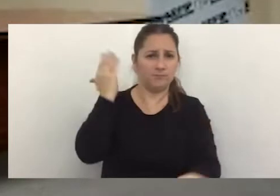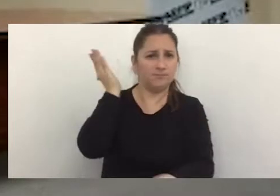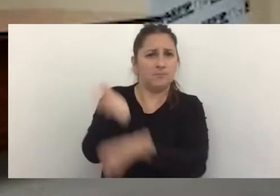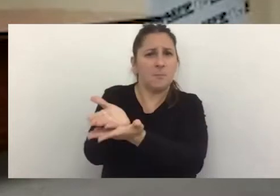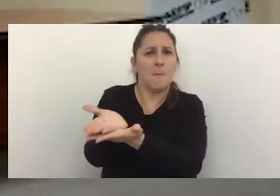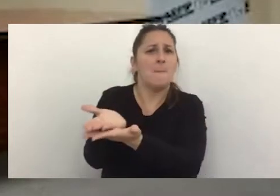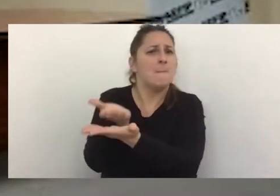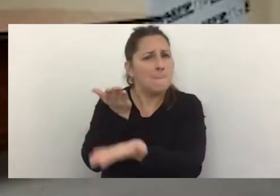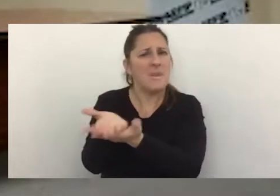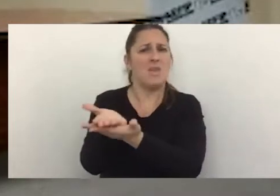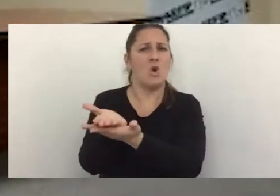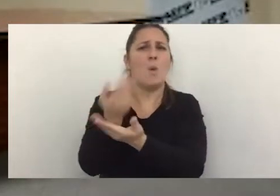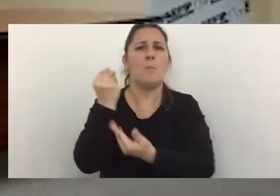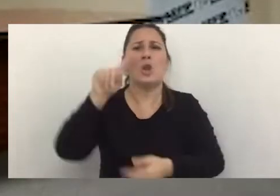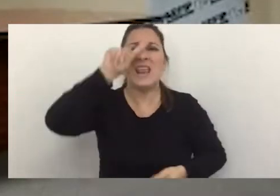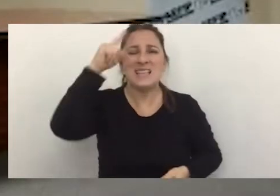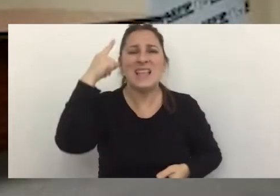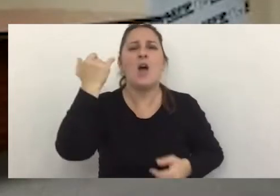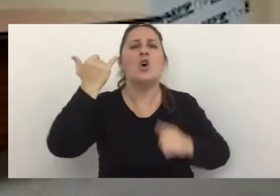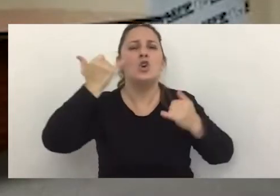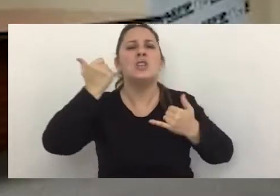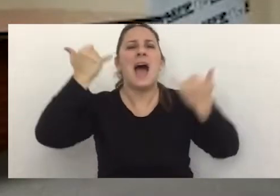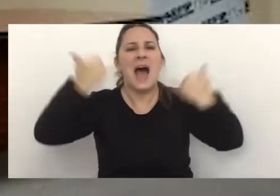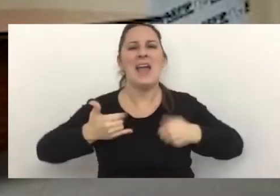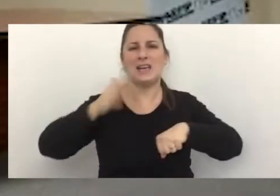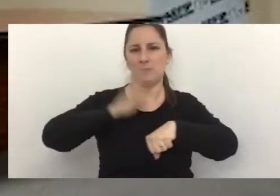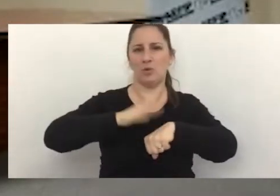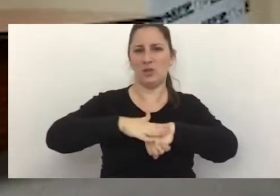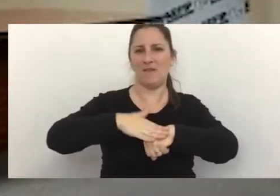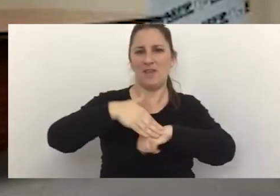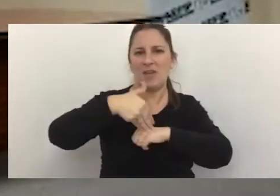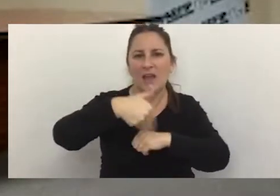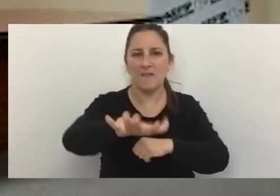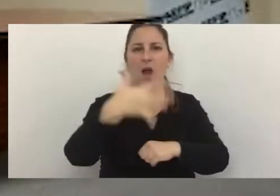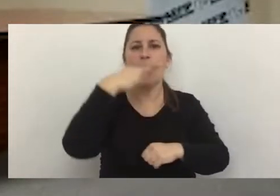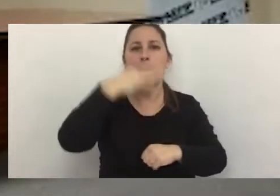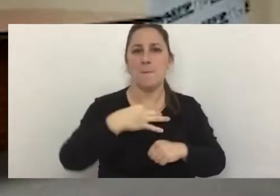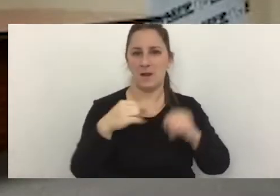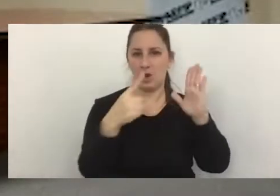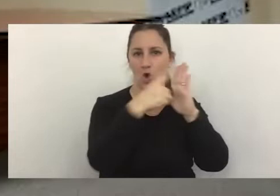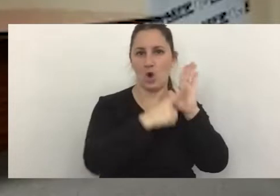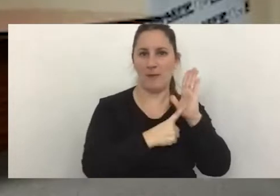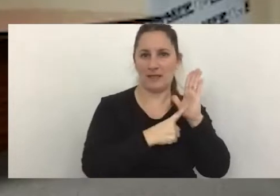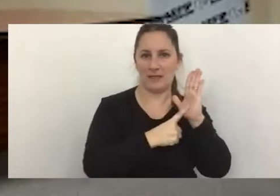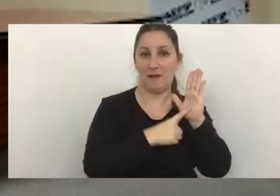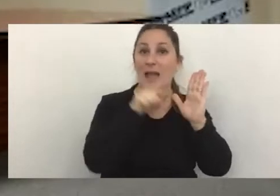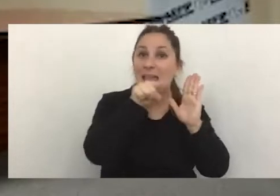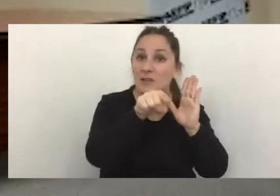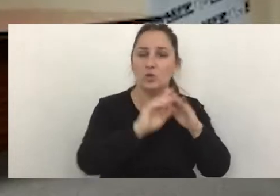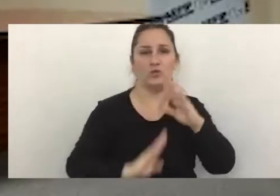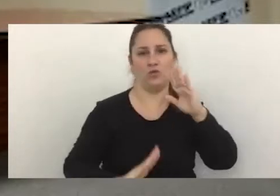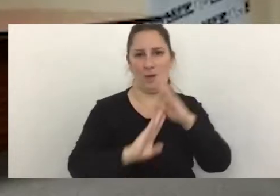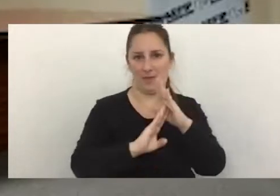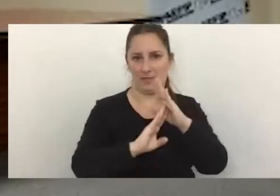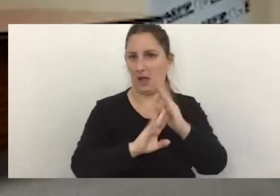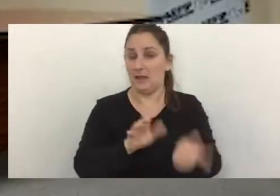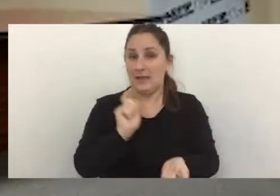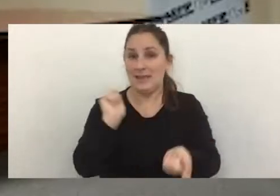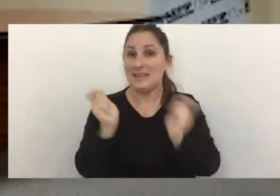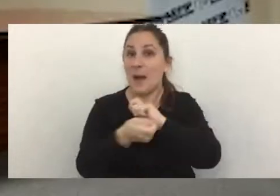se comprometió a cumplir con ella. Y esto sí es fundamental y cambia totalmente el